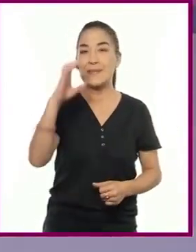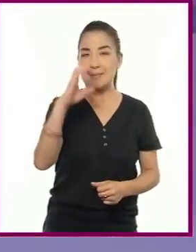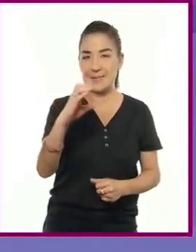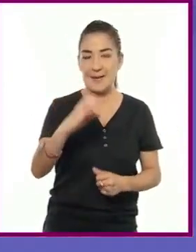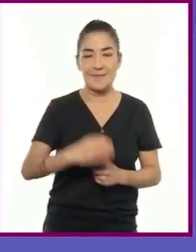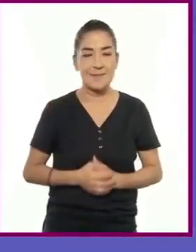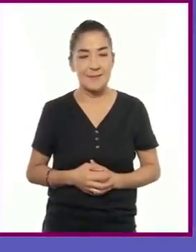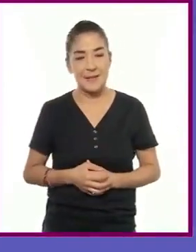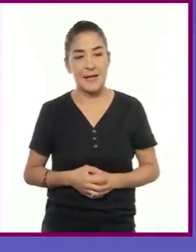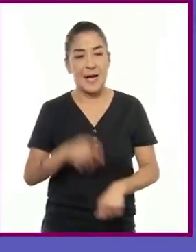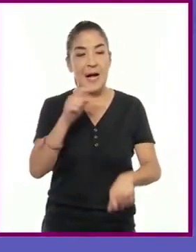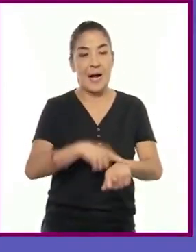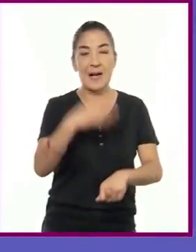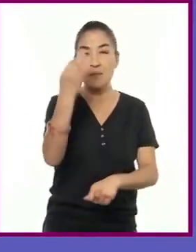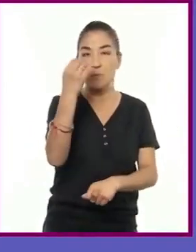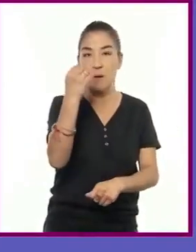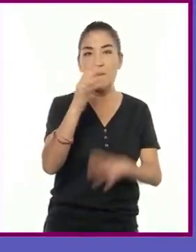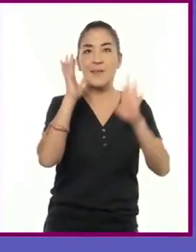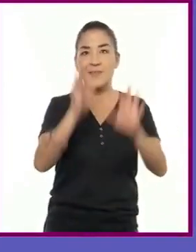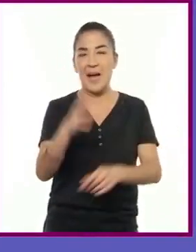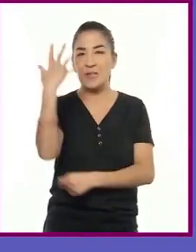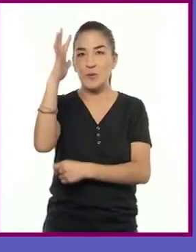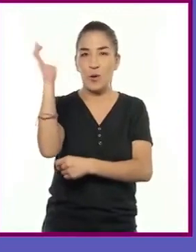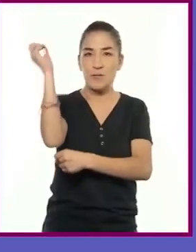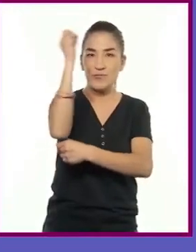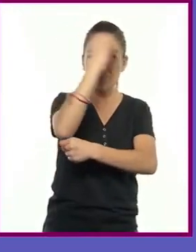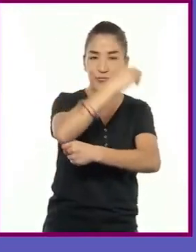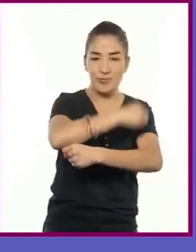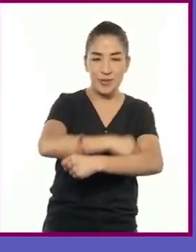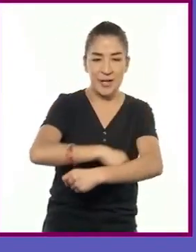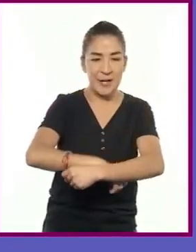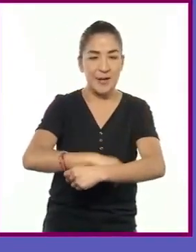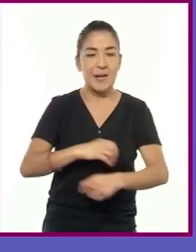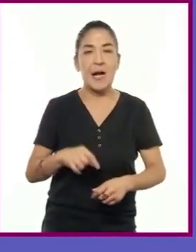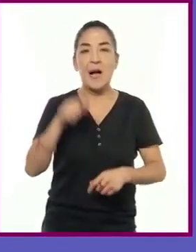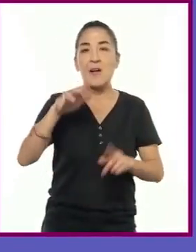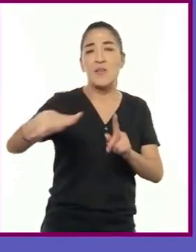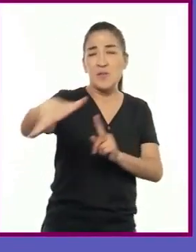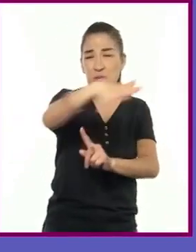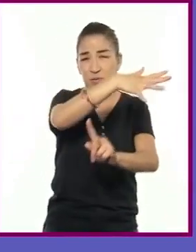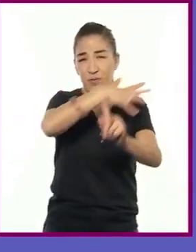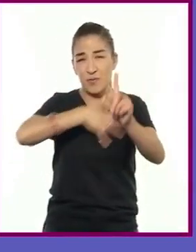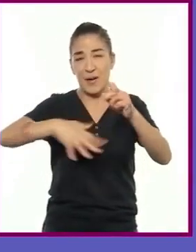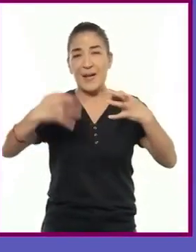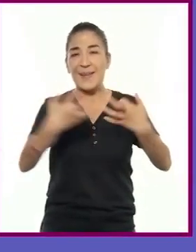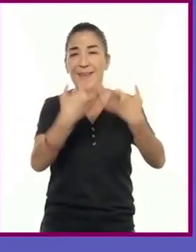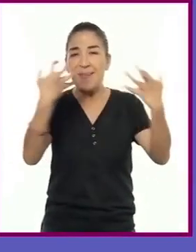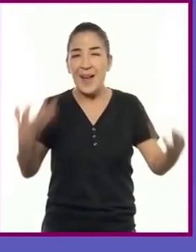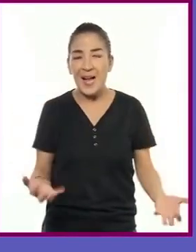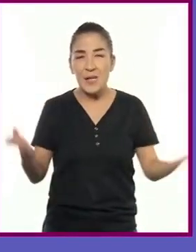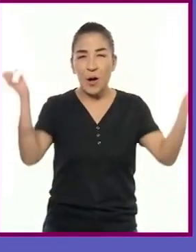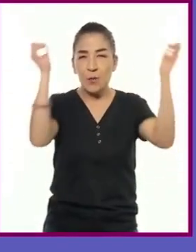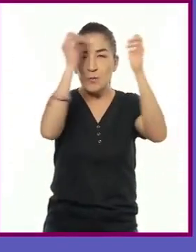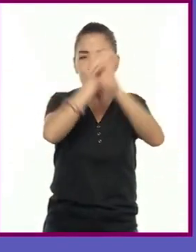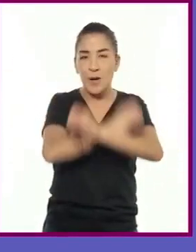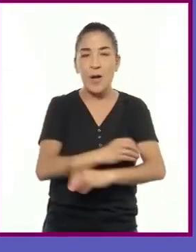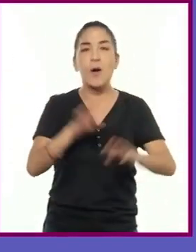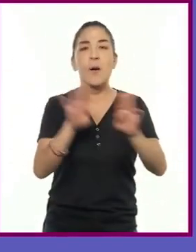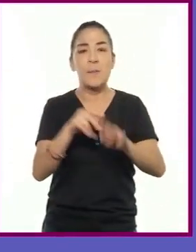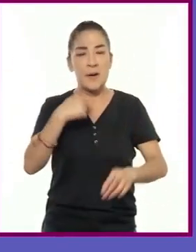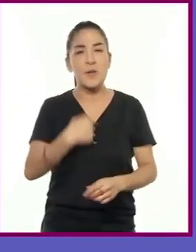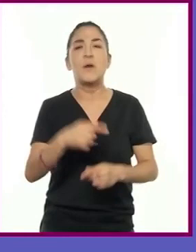A las 9 se oculta el sol. La oscuridad se esparce sobre la tierra. Marchó al bosque con mi escoba y mi